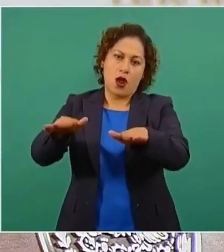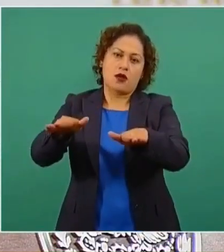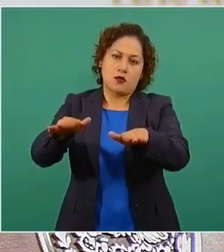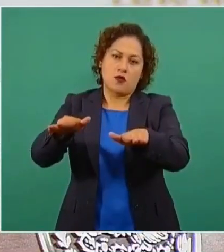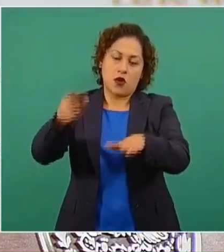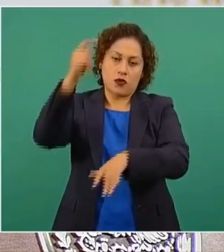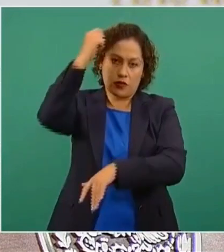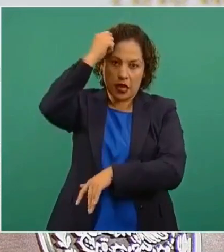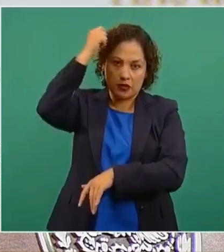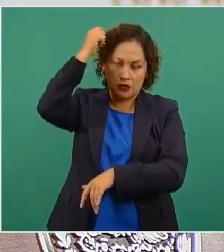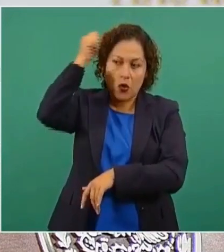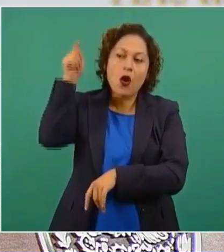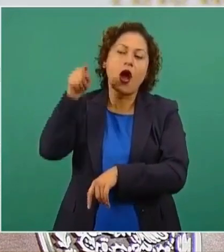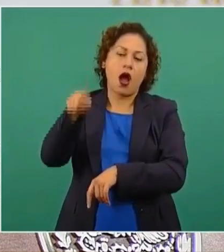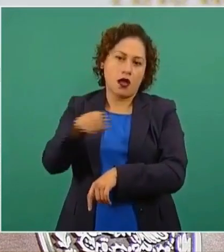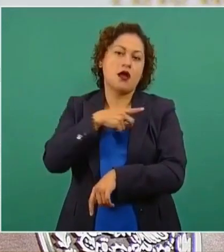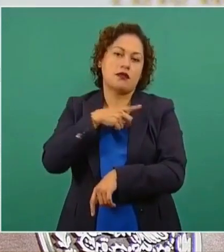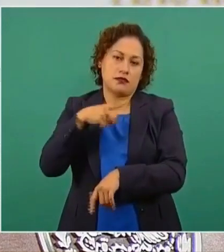de Texcoco.